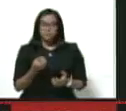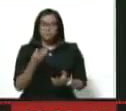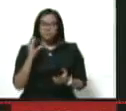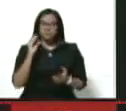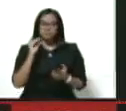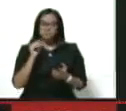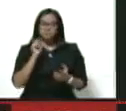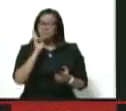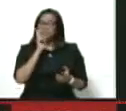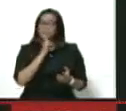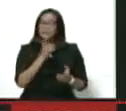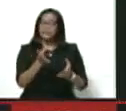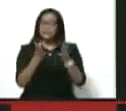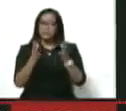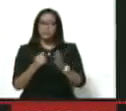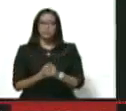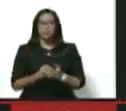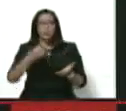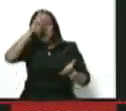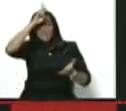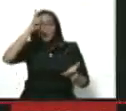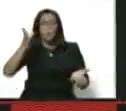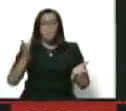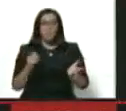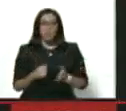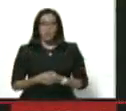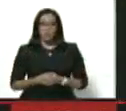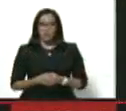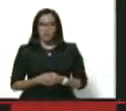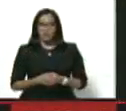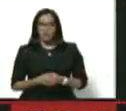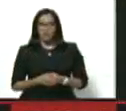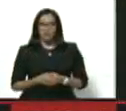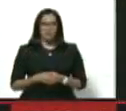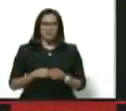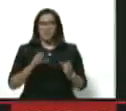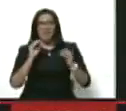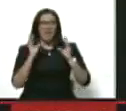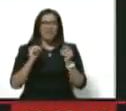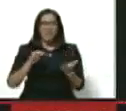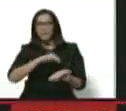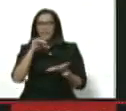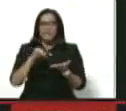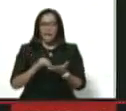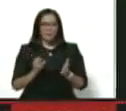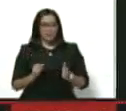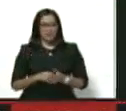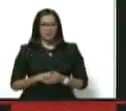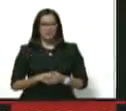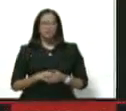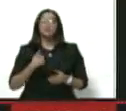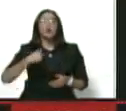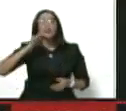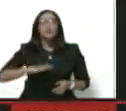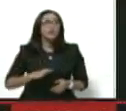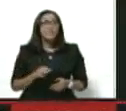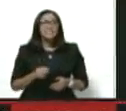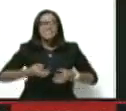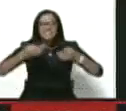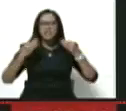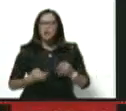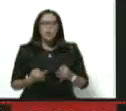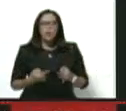Guadispa, a Ocarín, son unos imbéciles. Salieron a defender a Miami, pues es que los gringos lo llamaron. Yo estoy seguro que los gringos lo